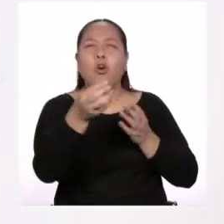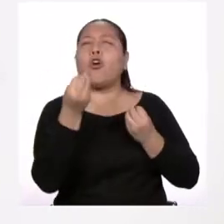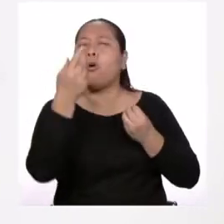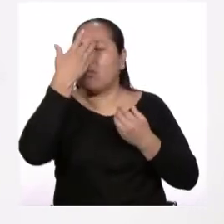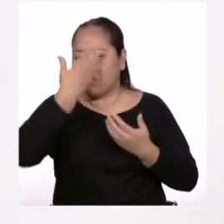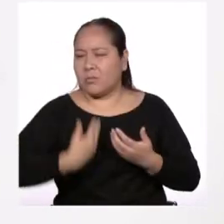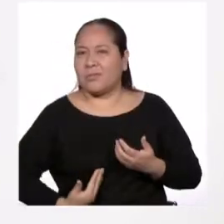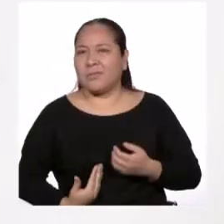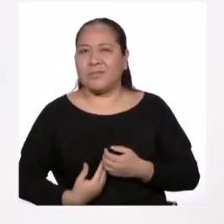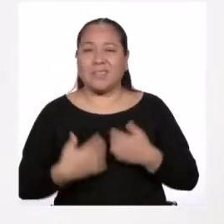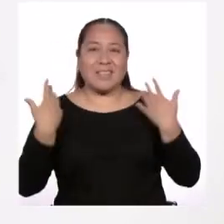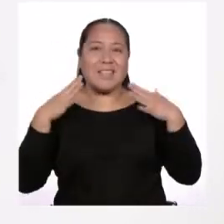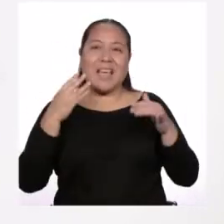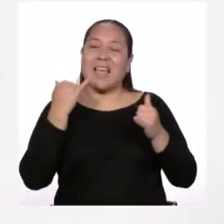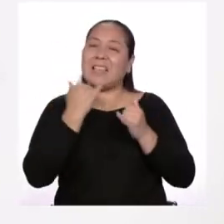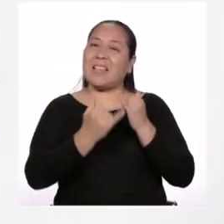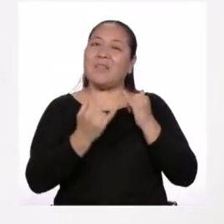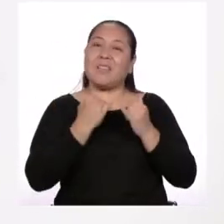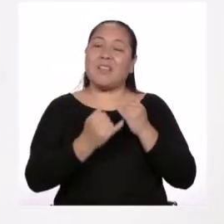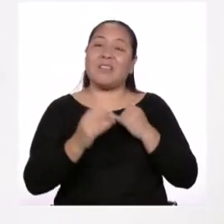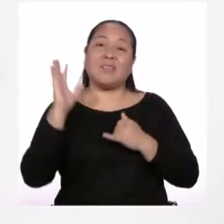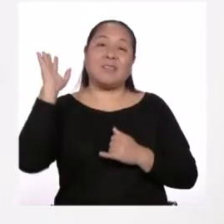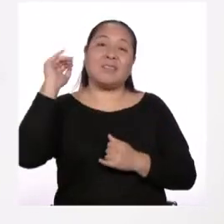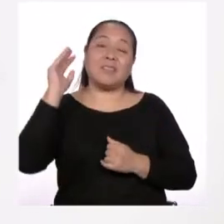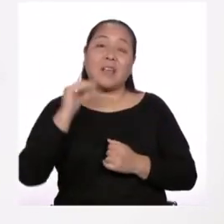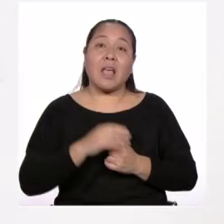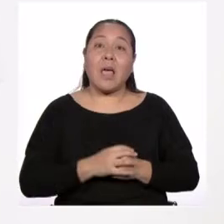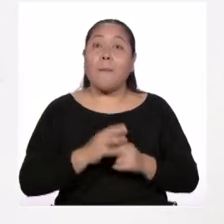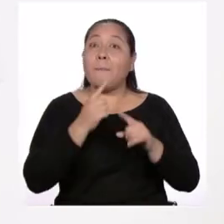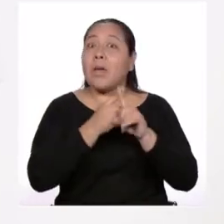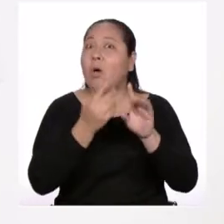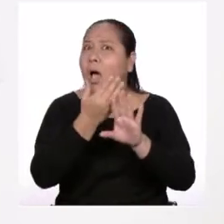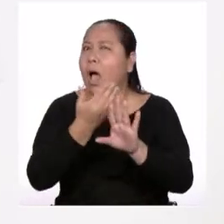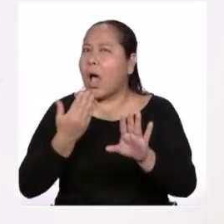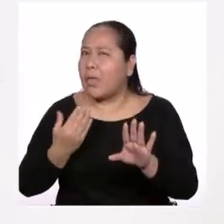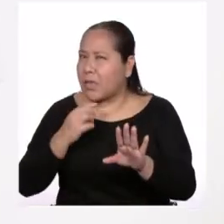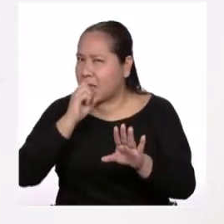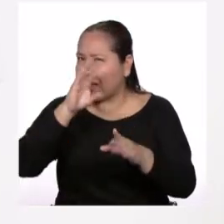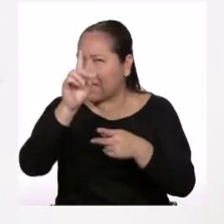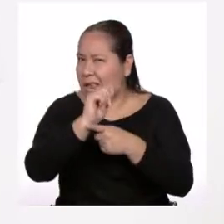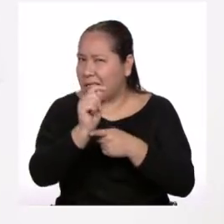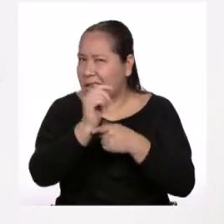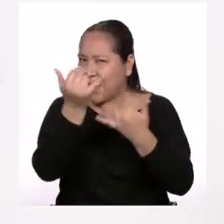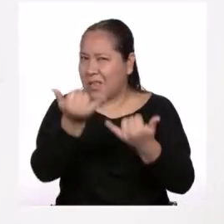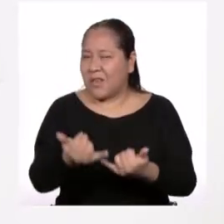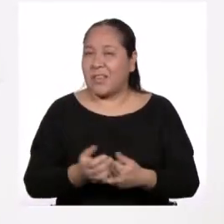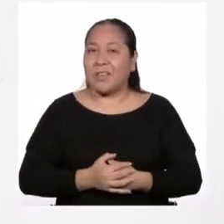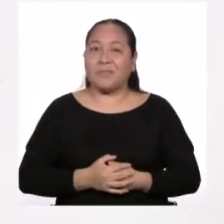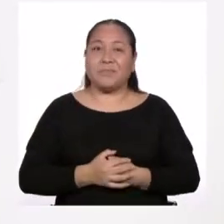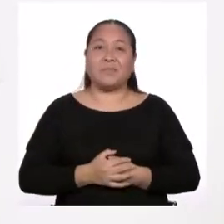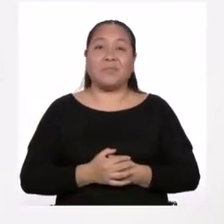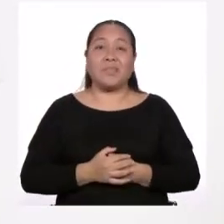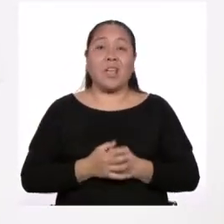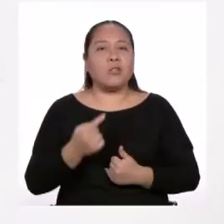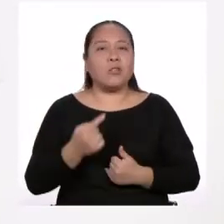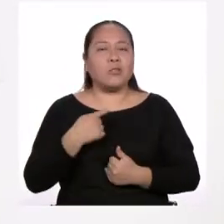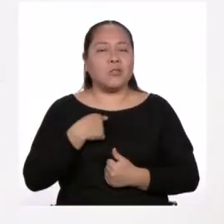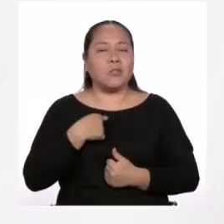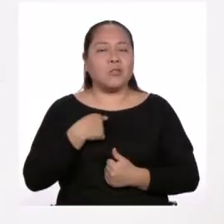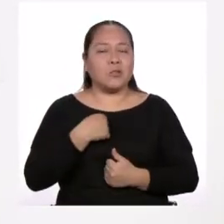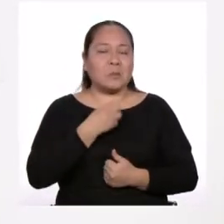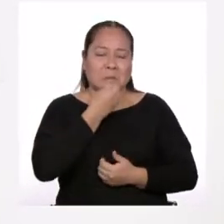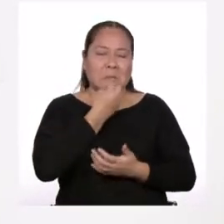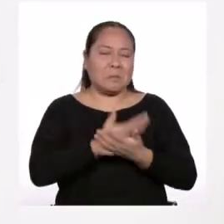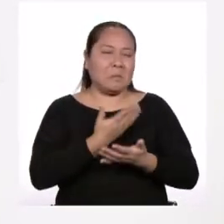Bueno, chicas y chicos, llegó el momento de decir adiós, pero no sin antes plantearles el reto del día de hoy. Y como hoy estoy